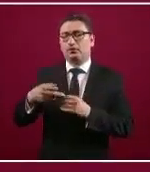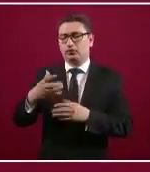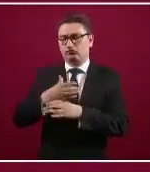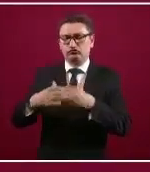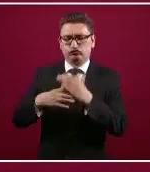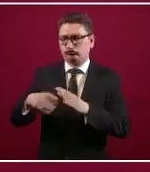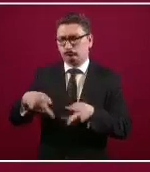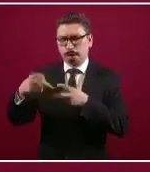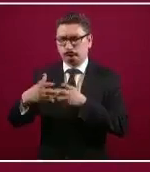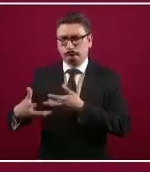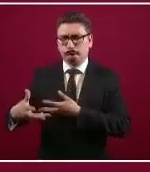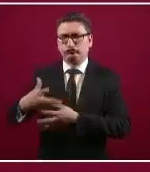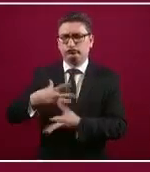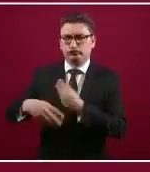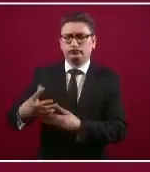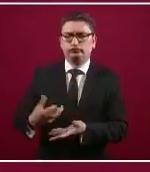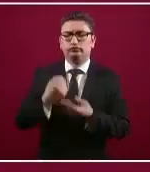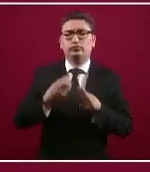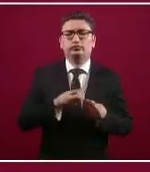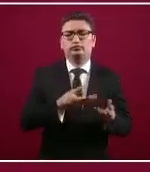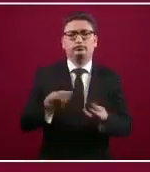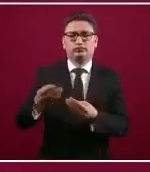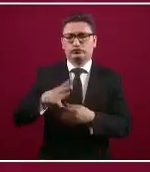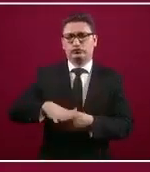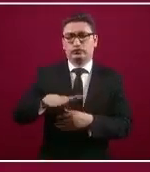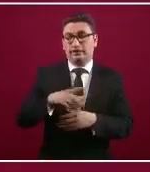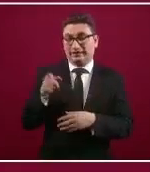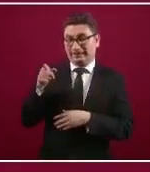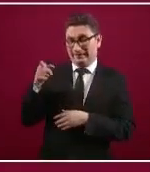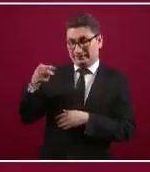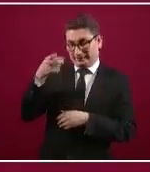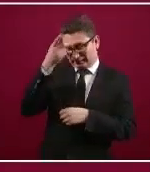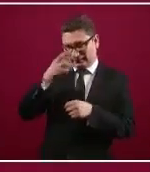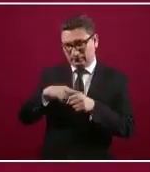que es un funcionario de Hacienda, está